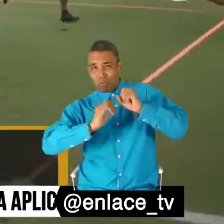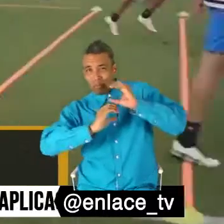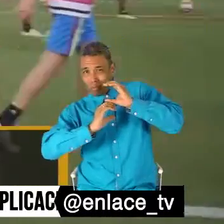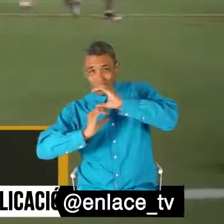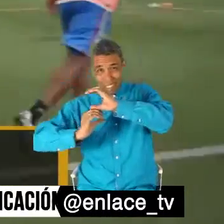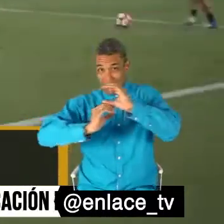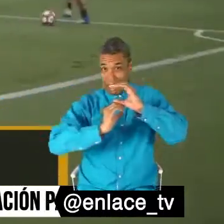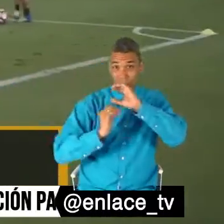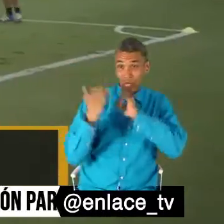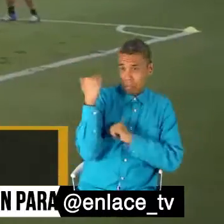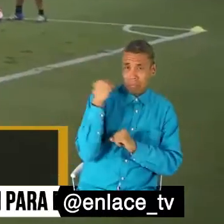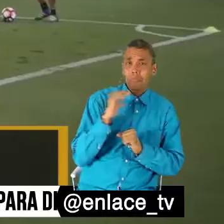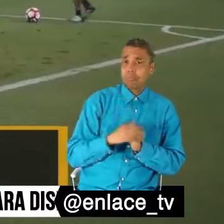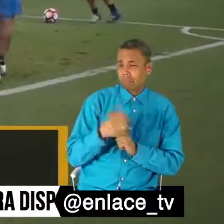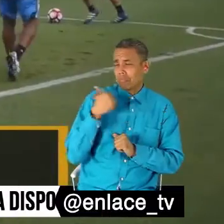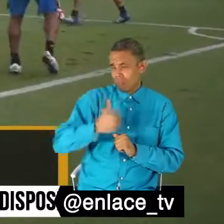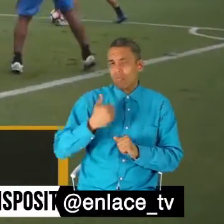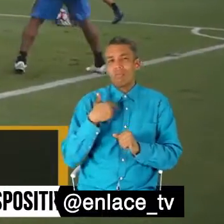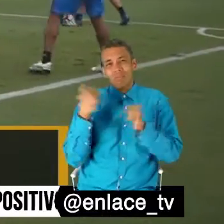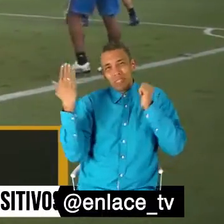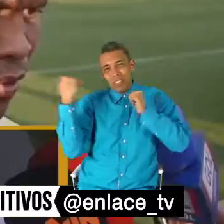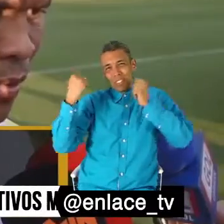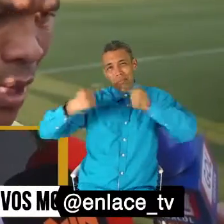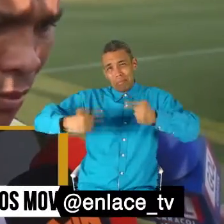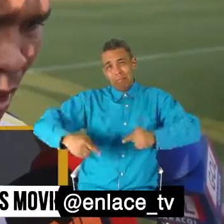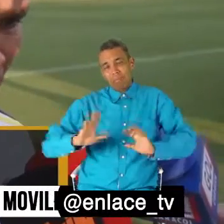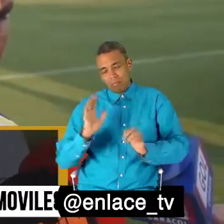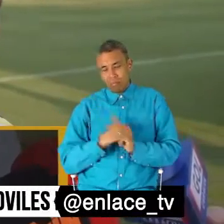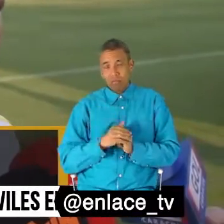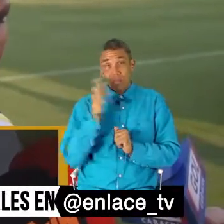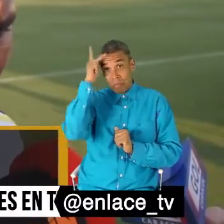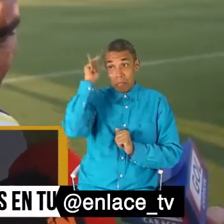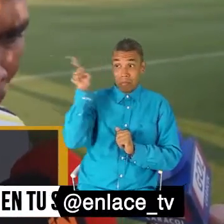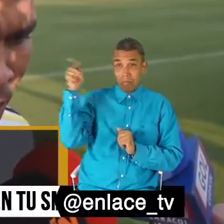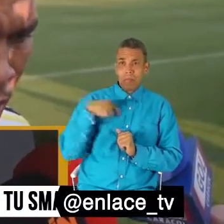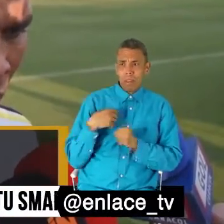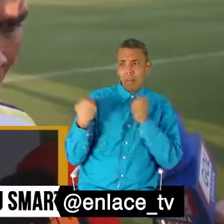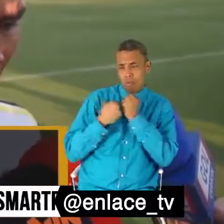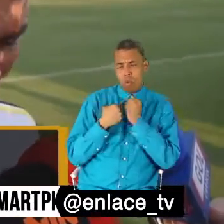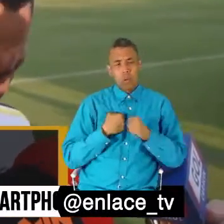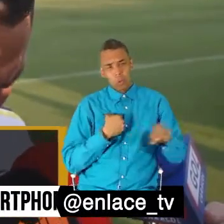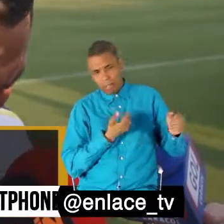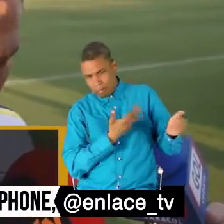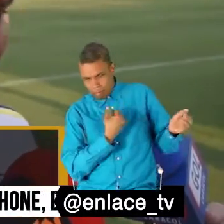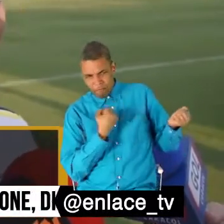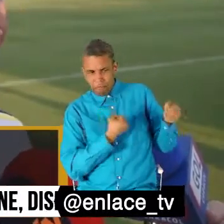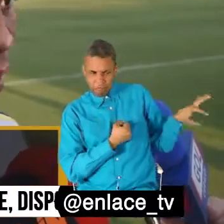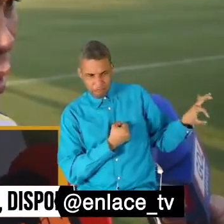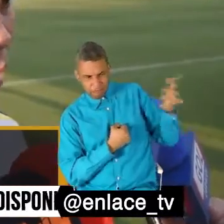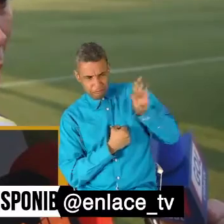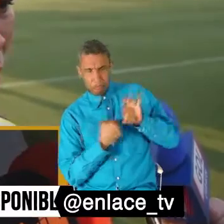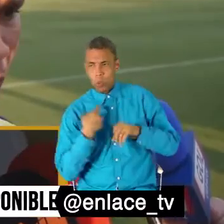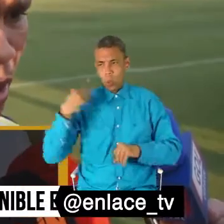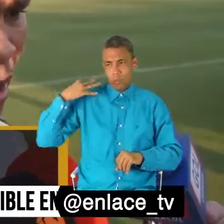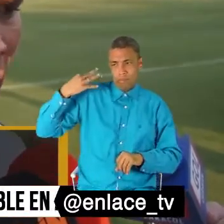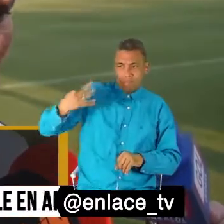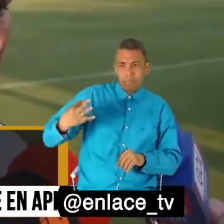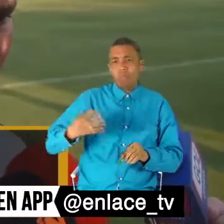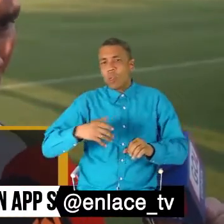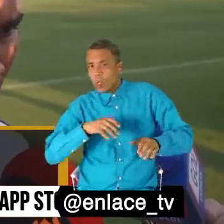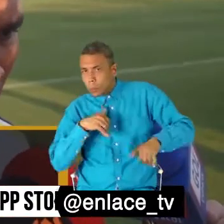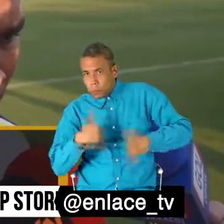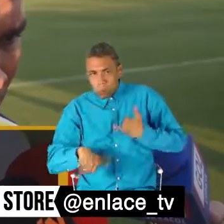muy contento. Tengo la confianza del primer día del profe Pekerman. Pronto ahora me siento cada vez mejor, más